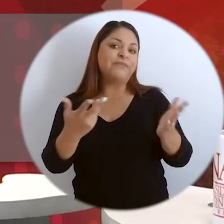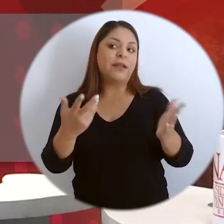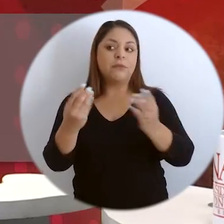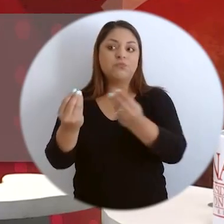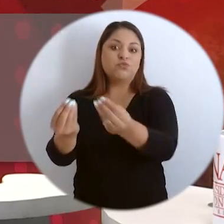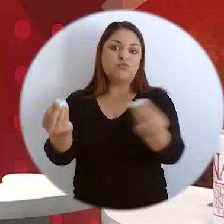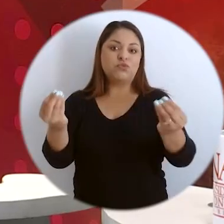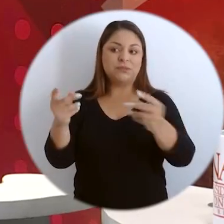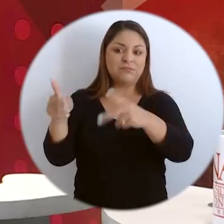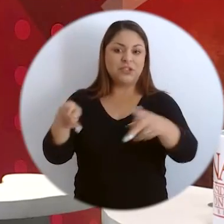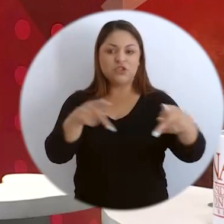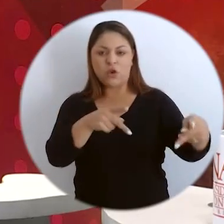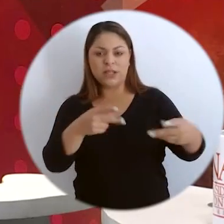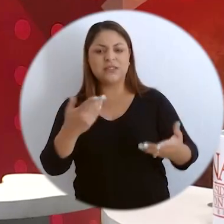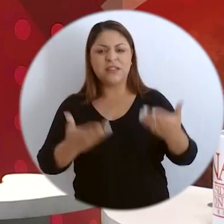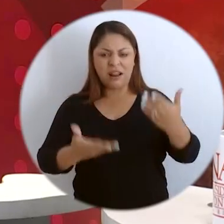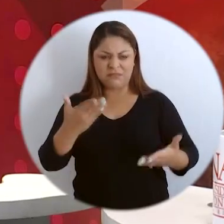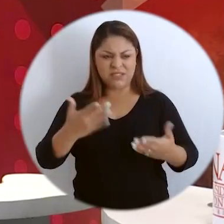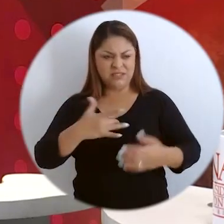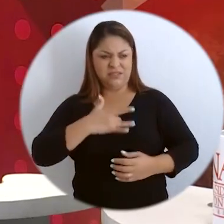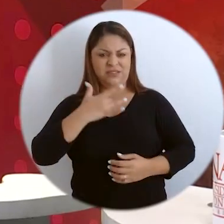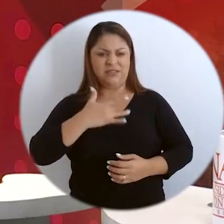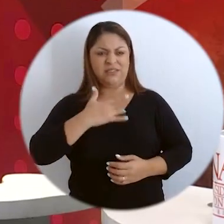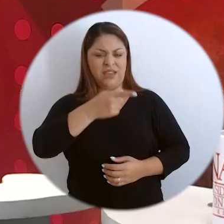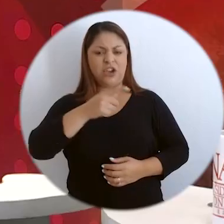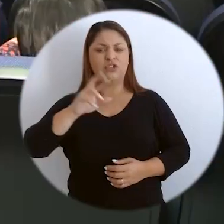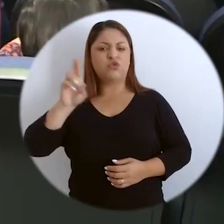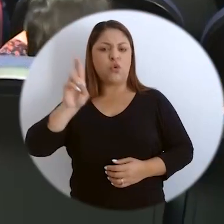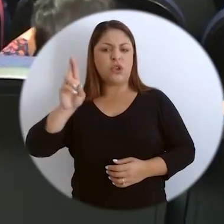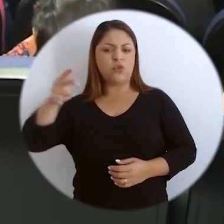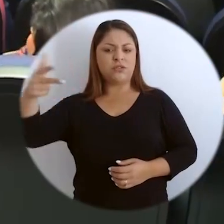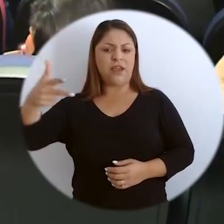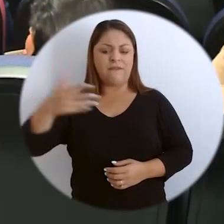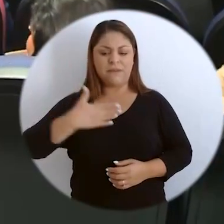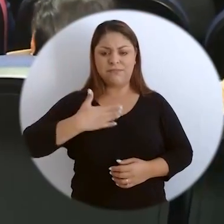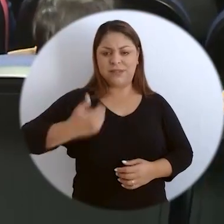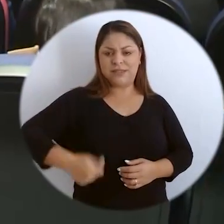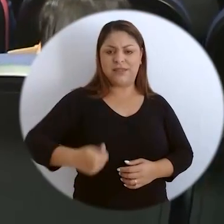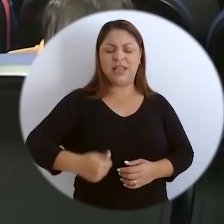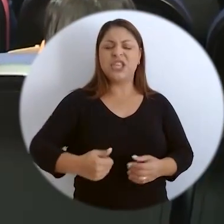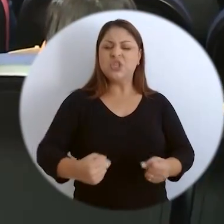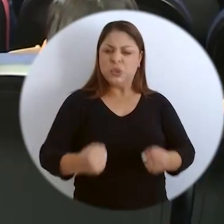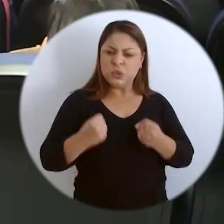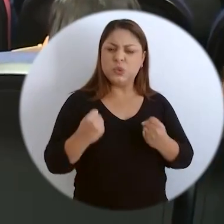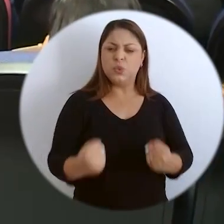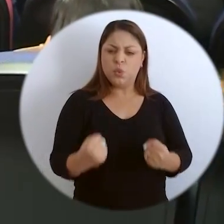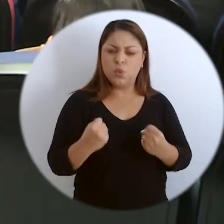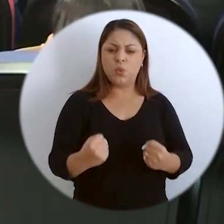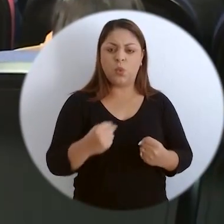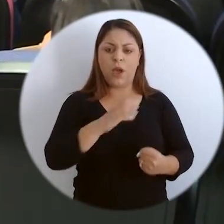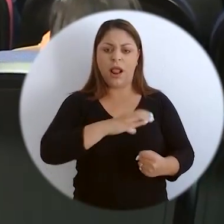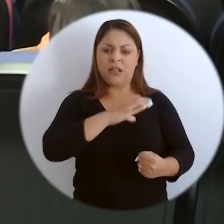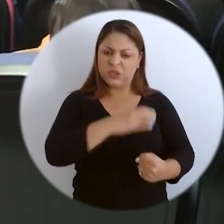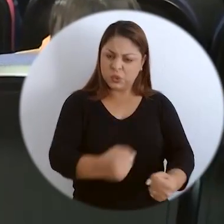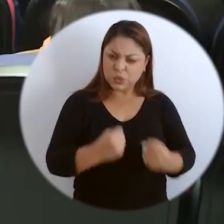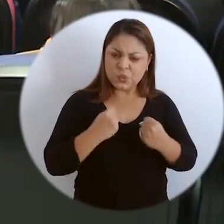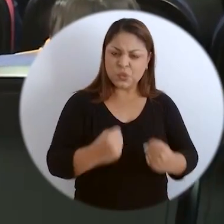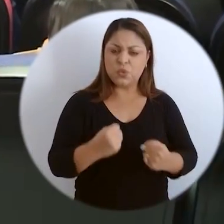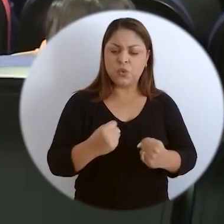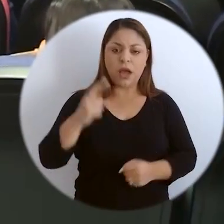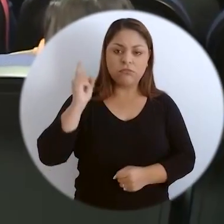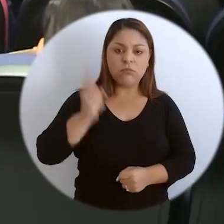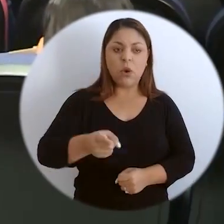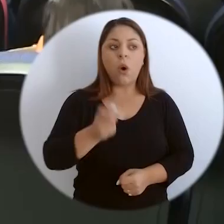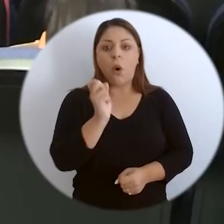tanto la imposición, ¿verdad?, la idea de la mano fuerte, pero también la resolución, es decir, alguien tiene que venir y resolverme. No solo necesito mano